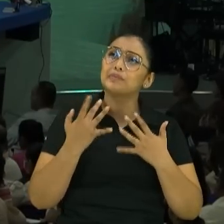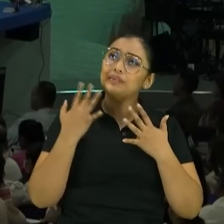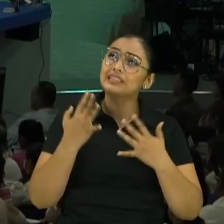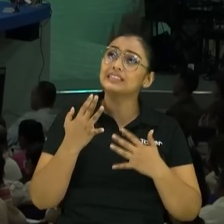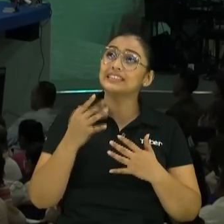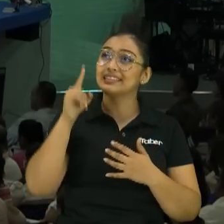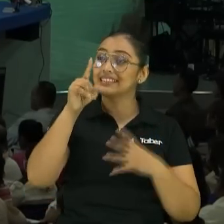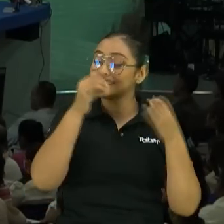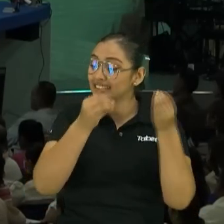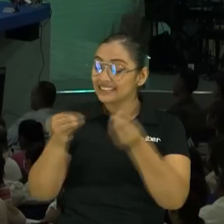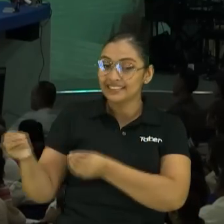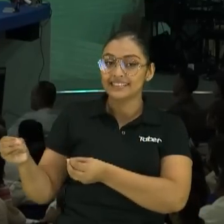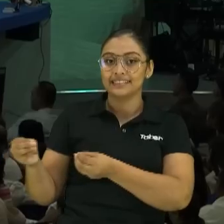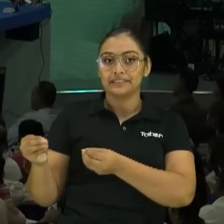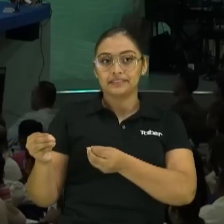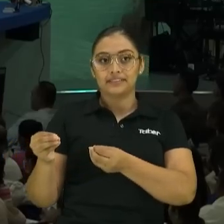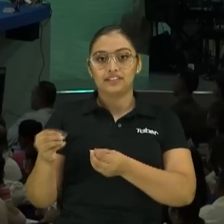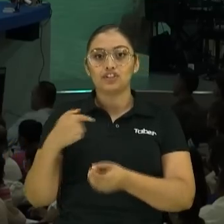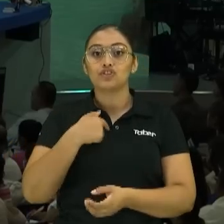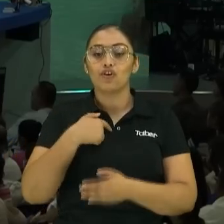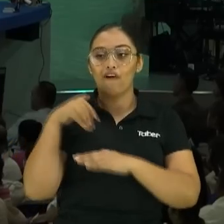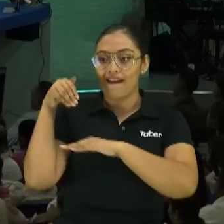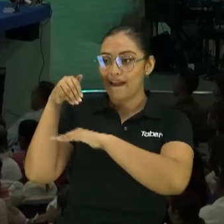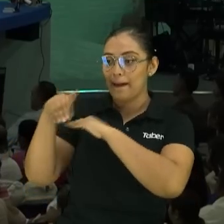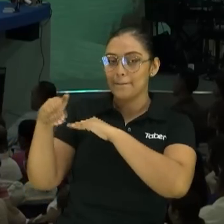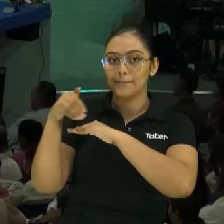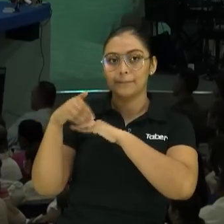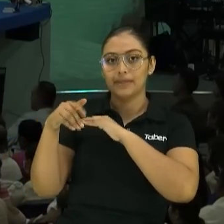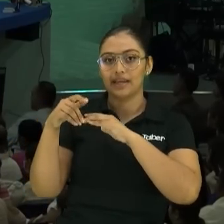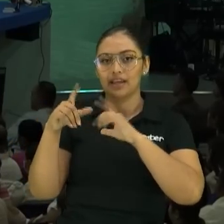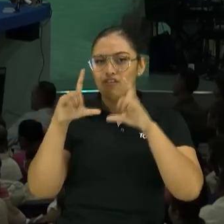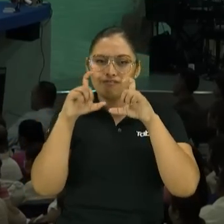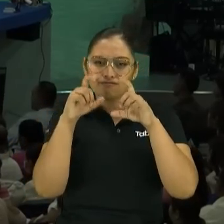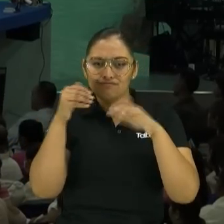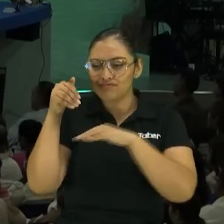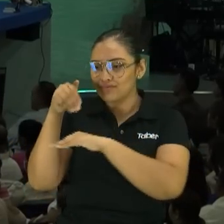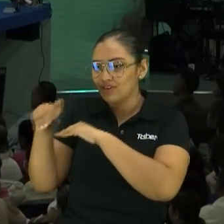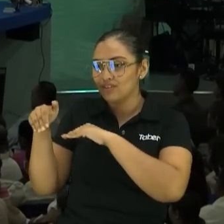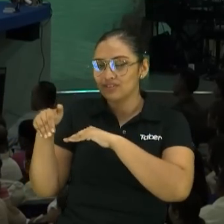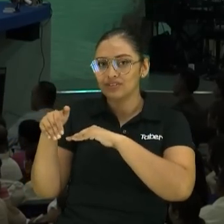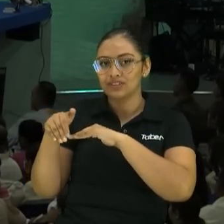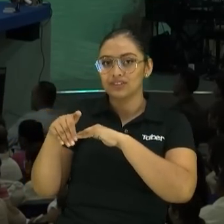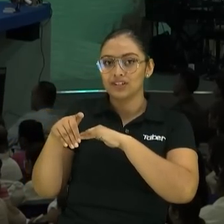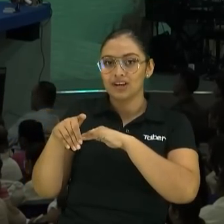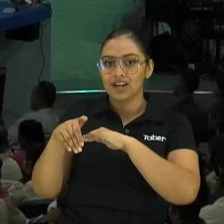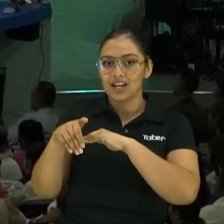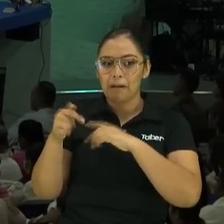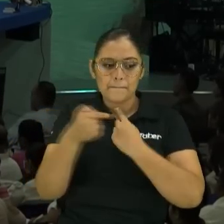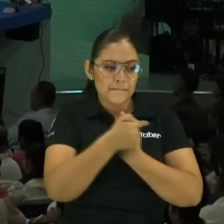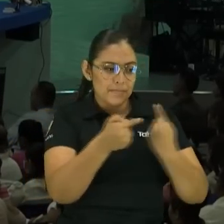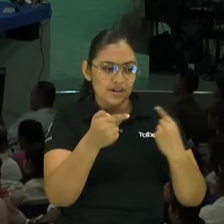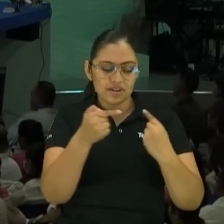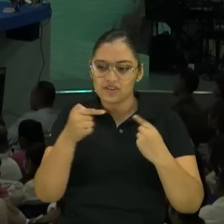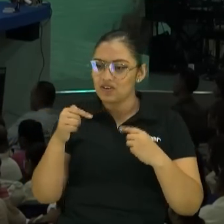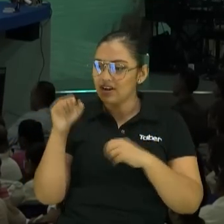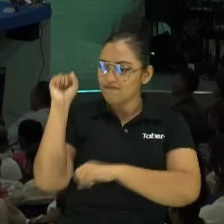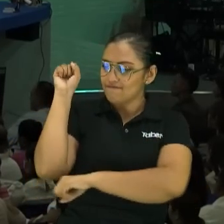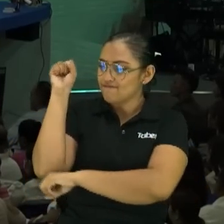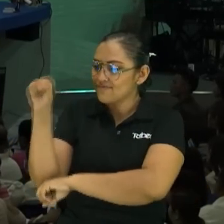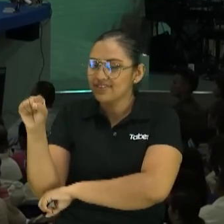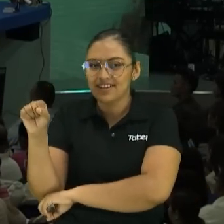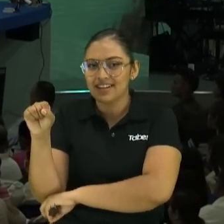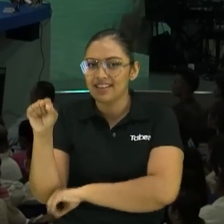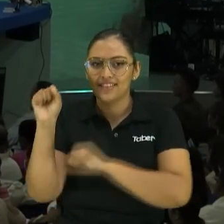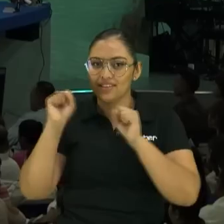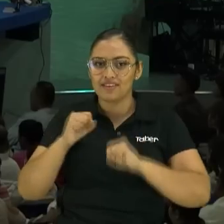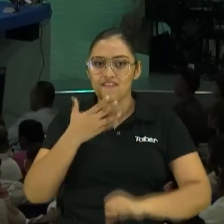le mandé un post que decía nadie te podrá hacer frente en todos los días de tu vida como